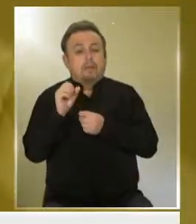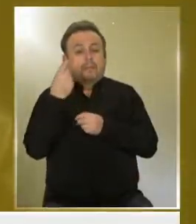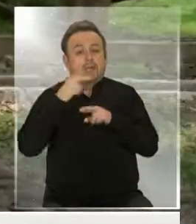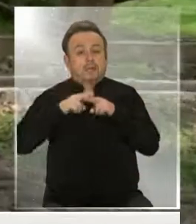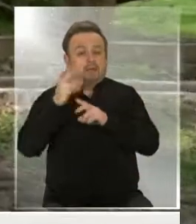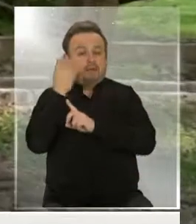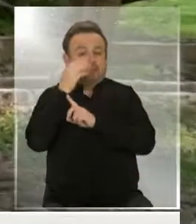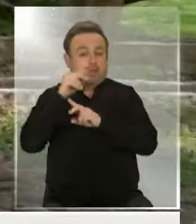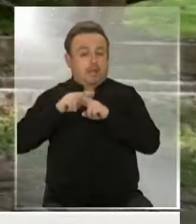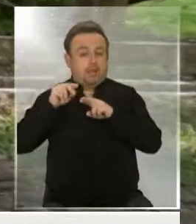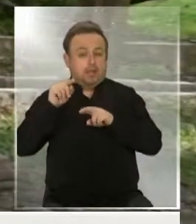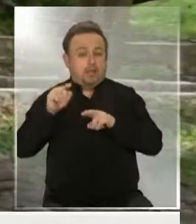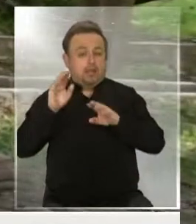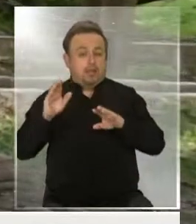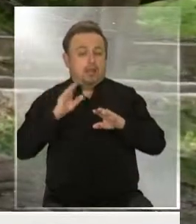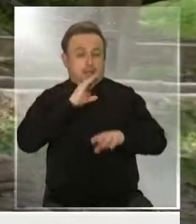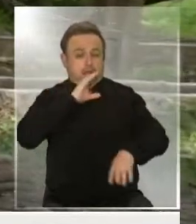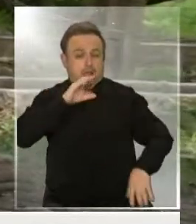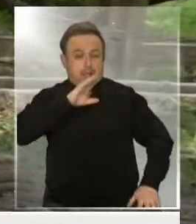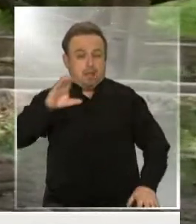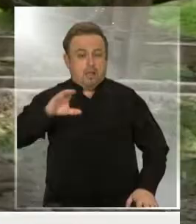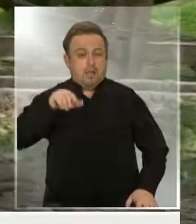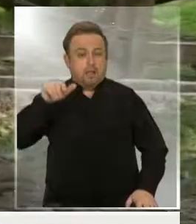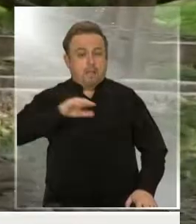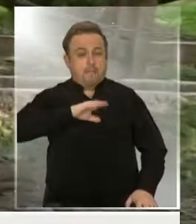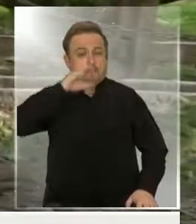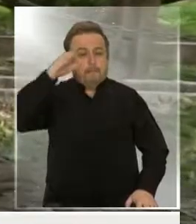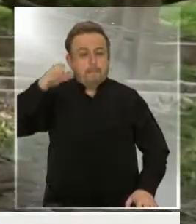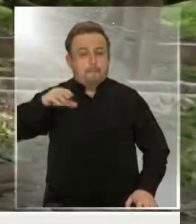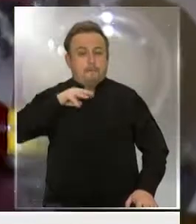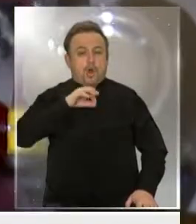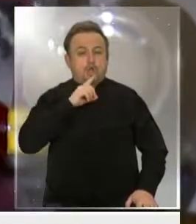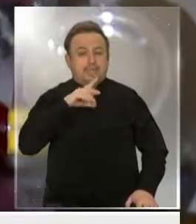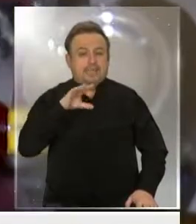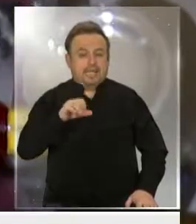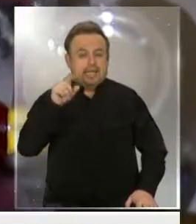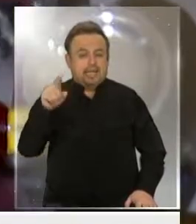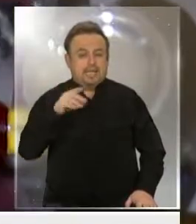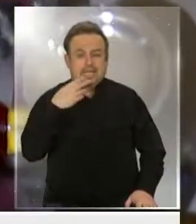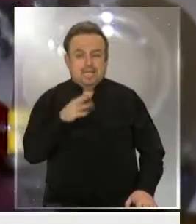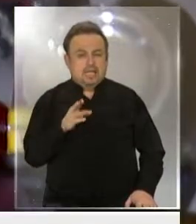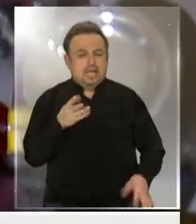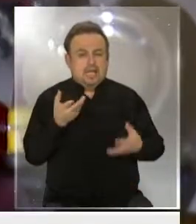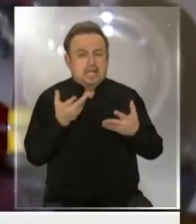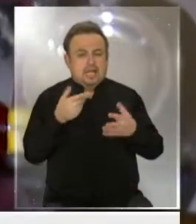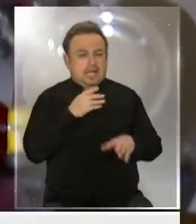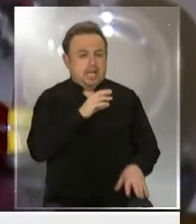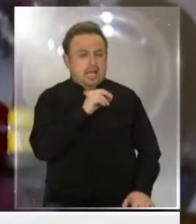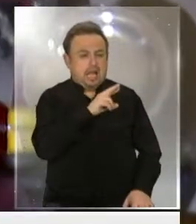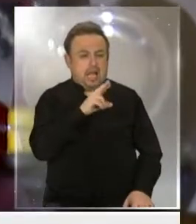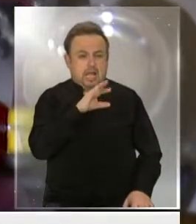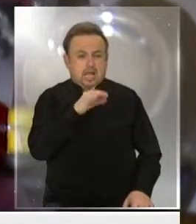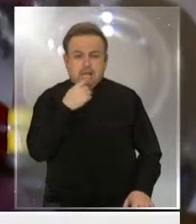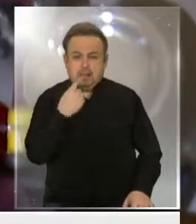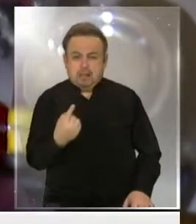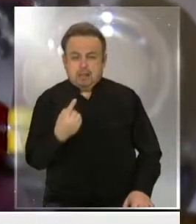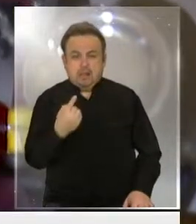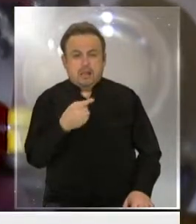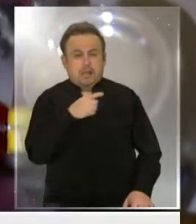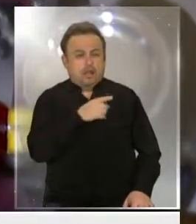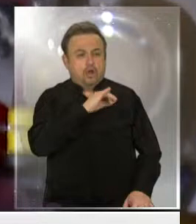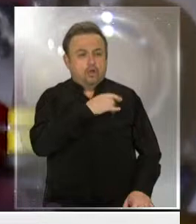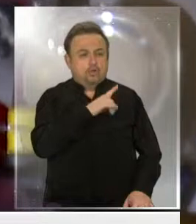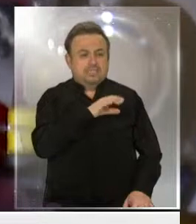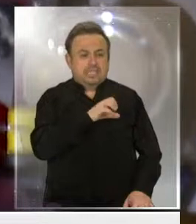se piensa que lo hizo en su campo del monte, y Javiera, todo lo que Carrera le decía, lo que José Miguel